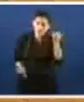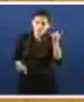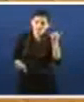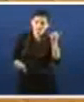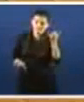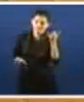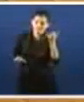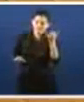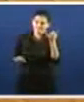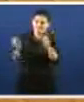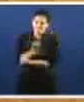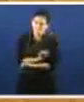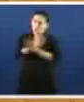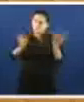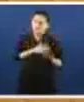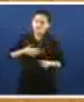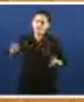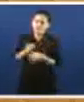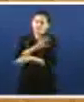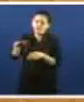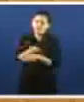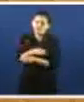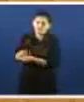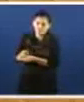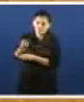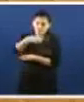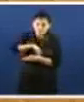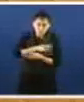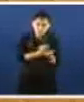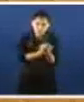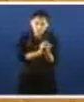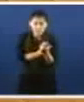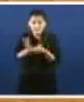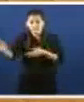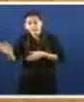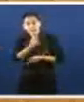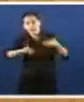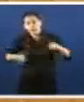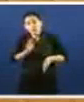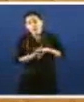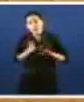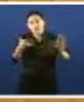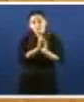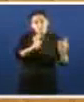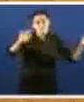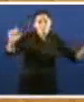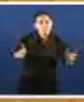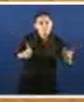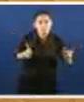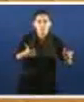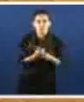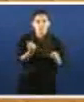clara do que pretende o Partido Popular que non é outra, neste caso entendemos desde a Alternativa Galera da Esquerda que reducir o emprego do sector do mar